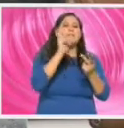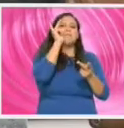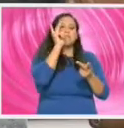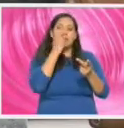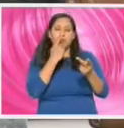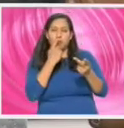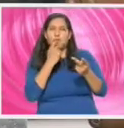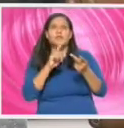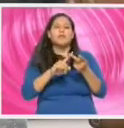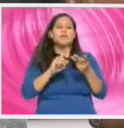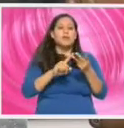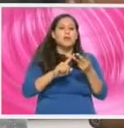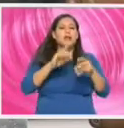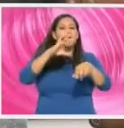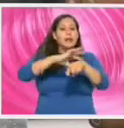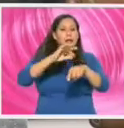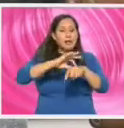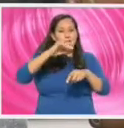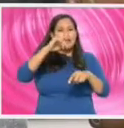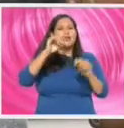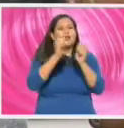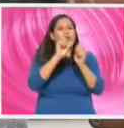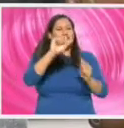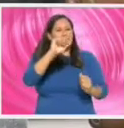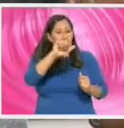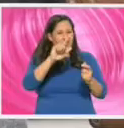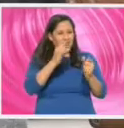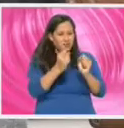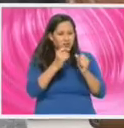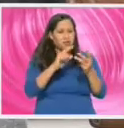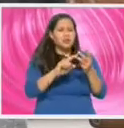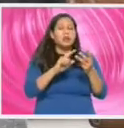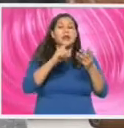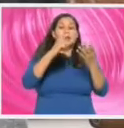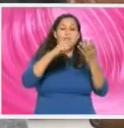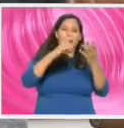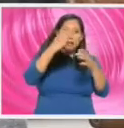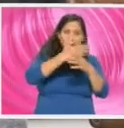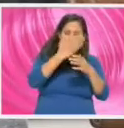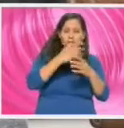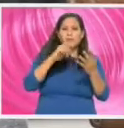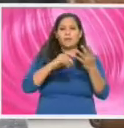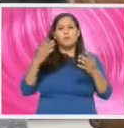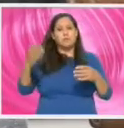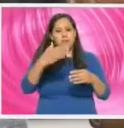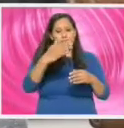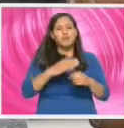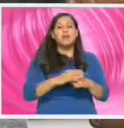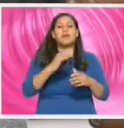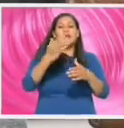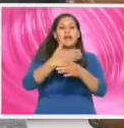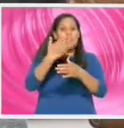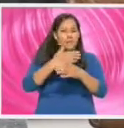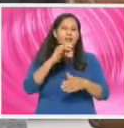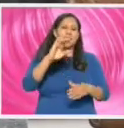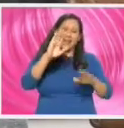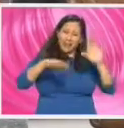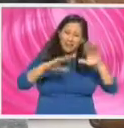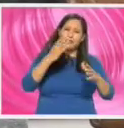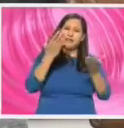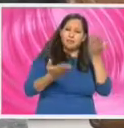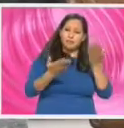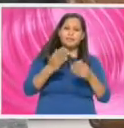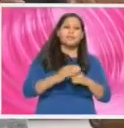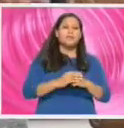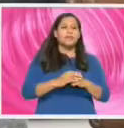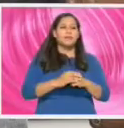tinto, todo lo que son carnes ahumadas o pescados. La cafeína. La cafeína. La cafeína es chistoso porque dependiendo del lado que